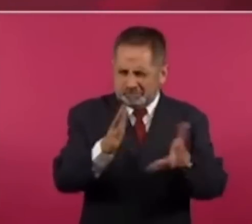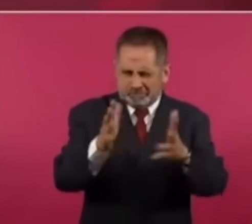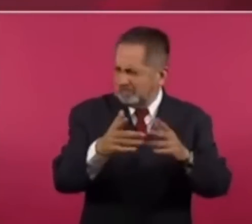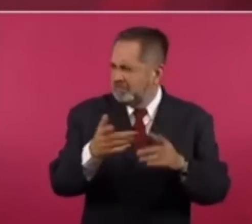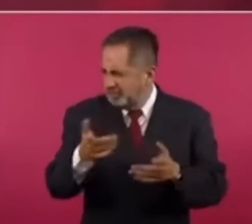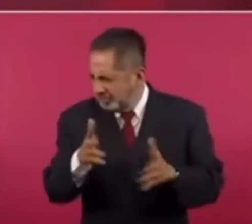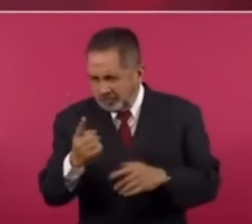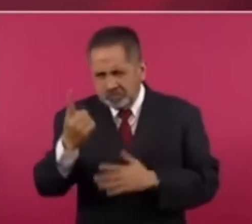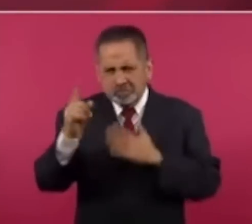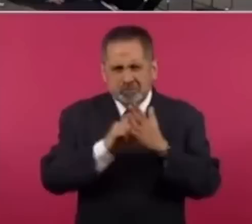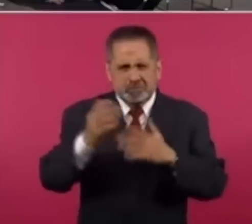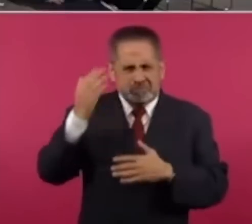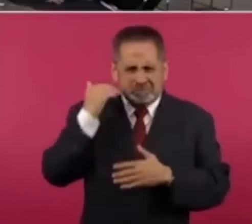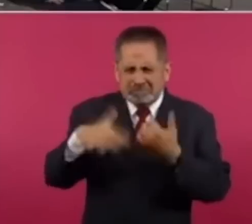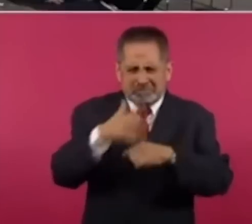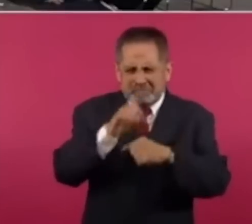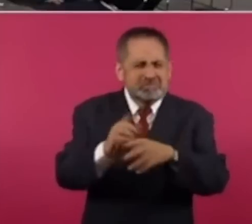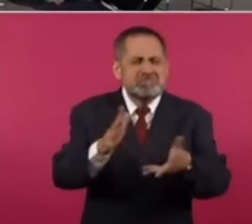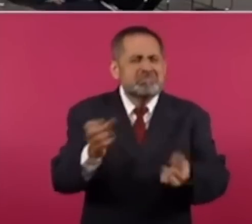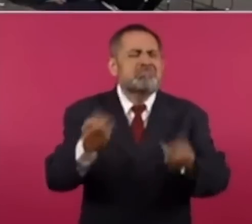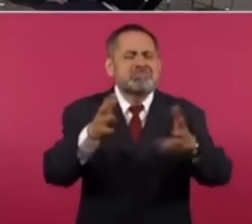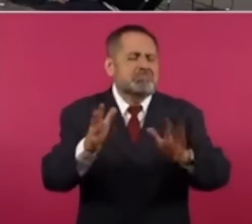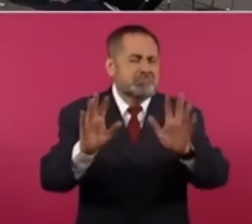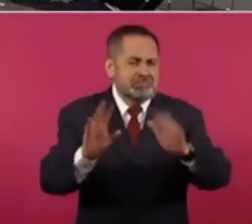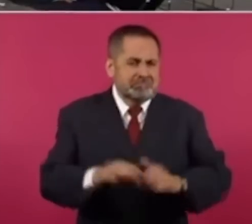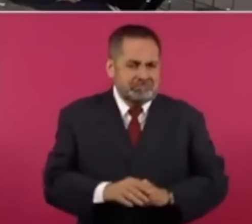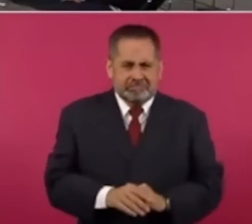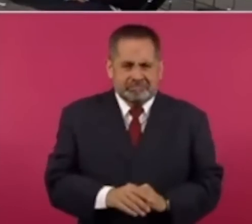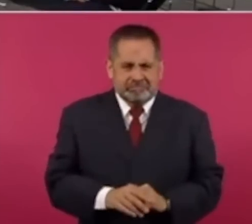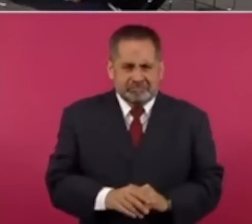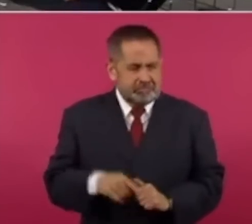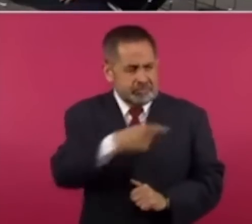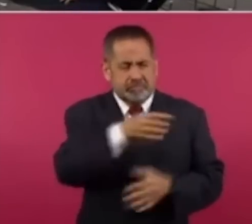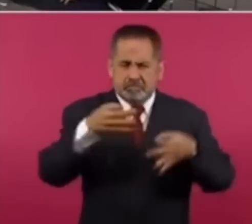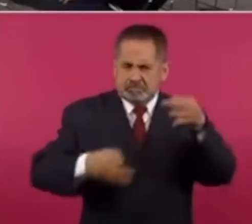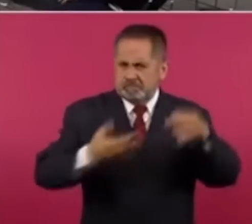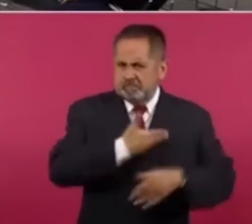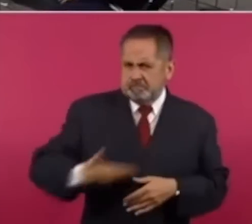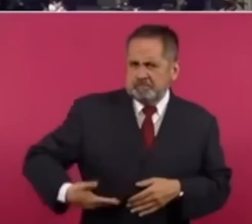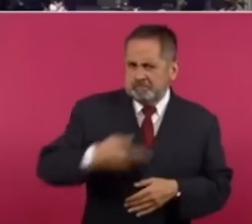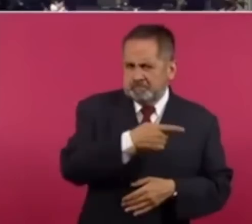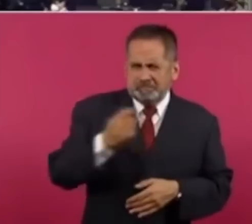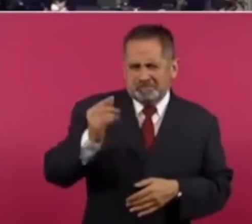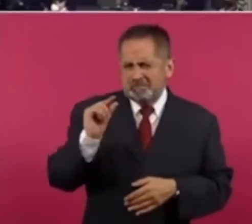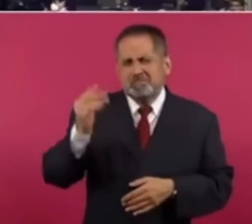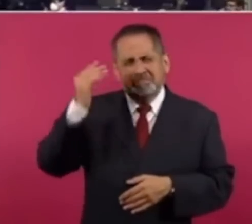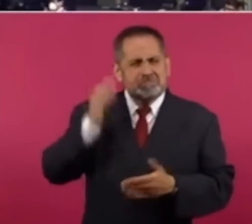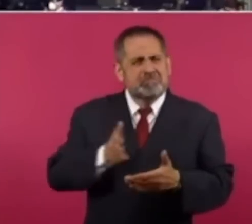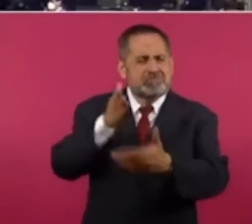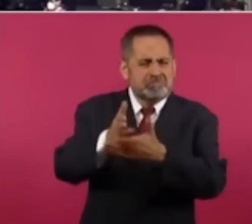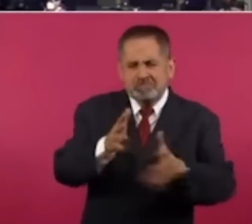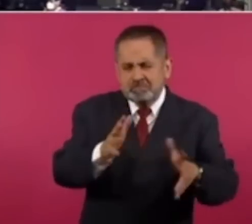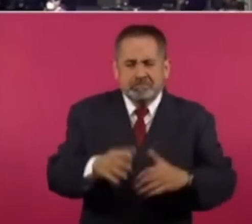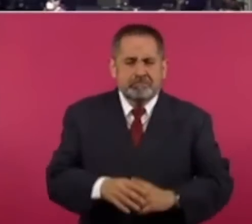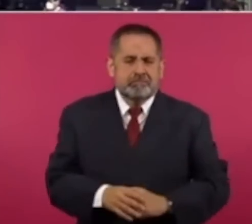aproximadamente, ¿no? O 15 días, o cuánto tiempo. El ministro. Sí. Poco más.